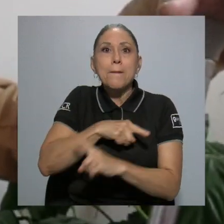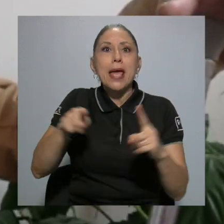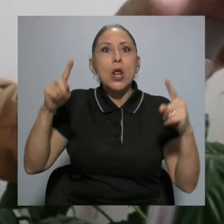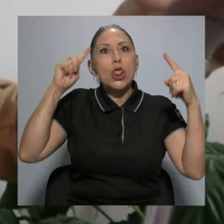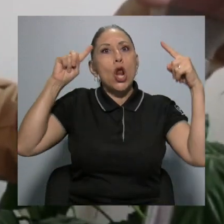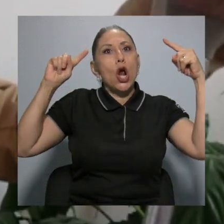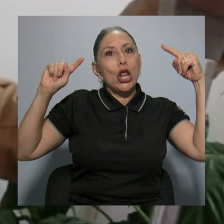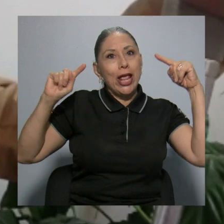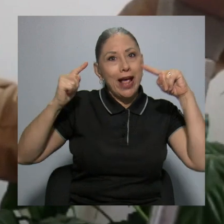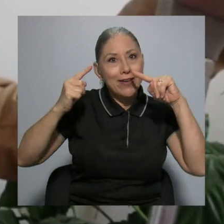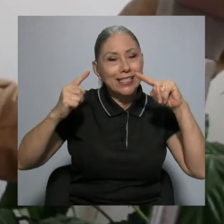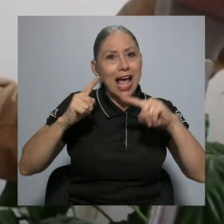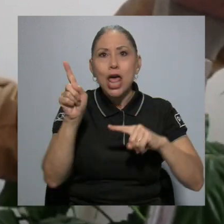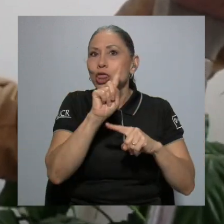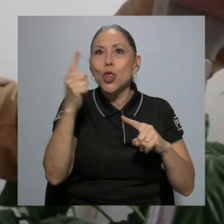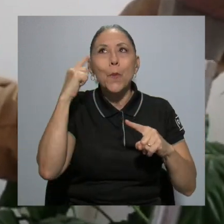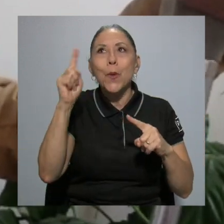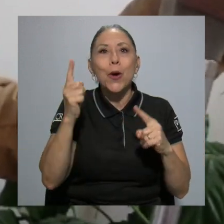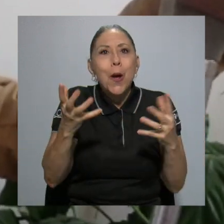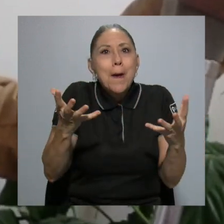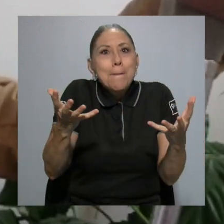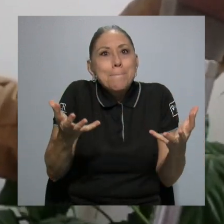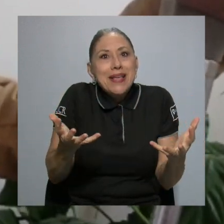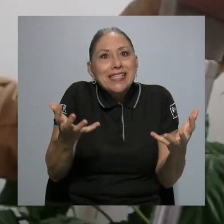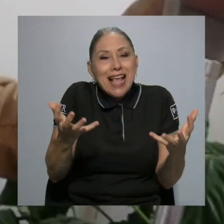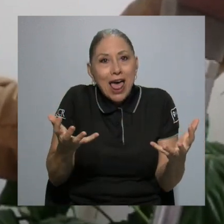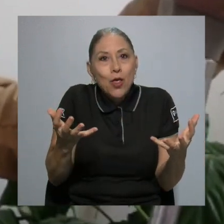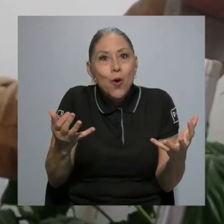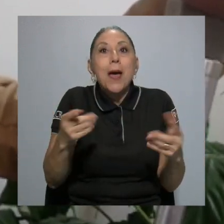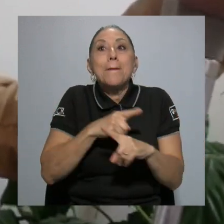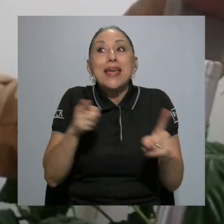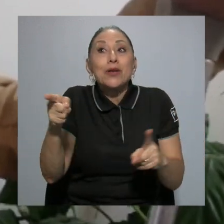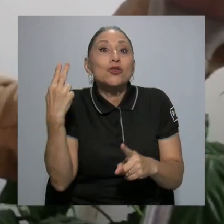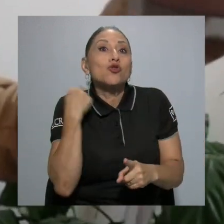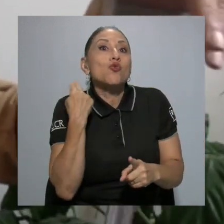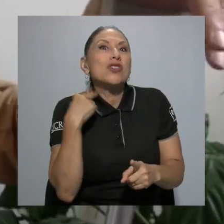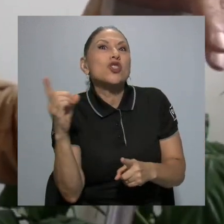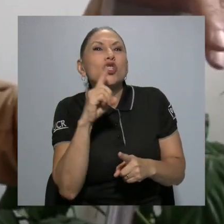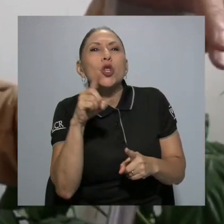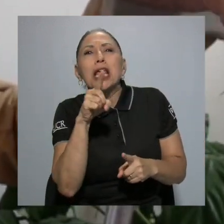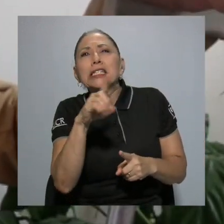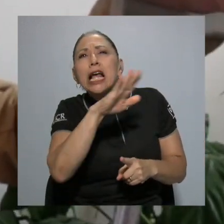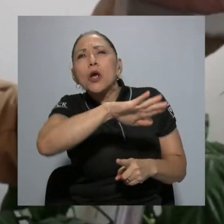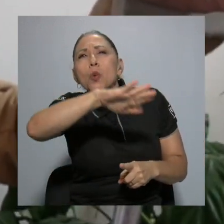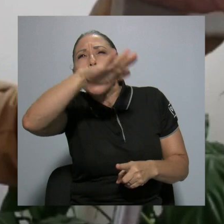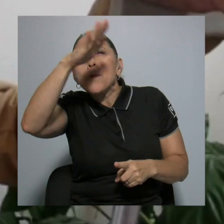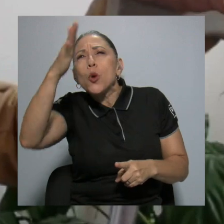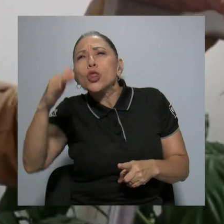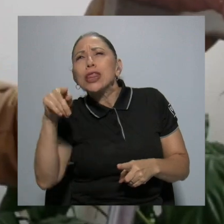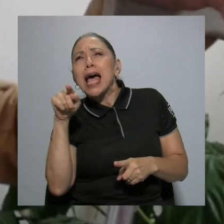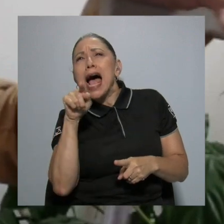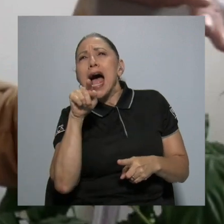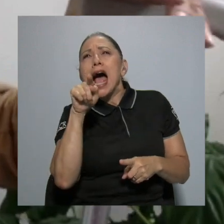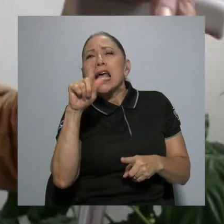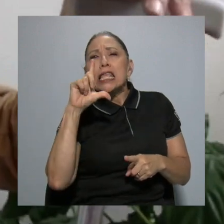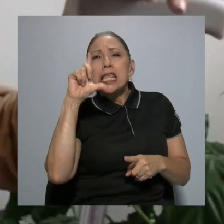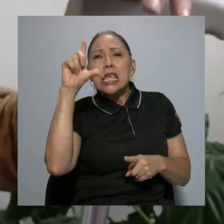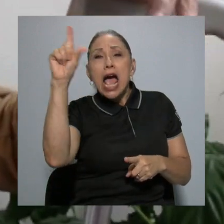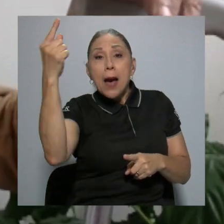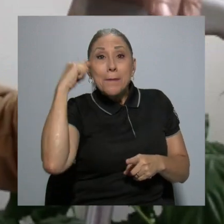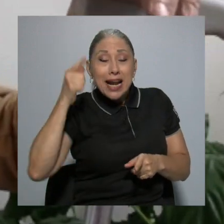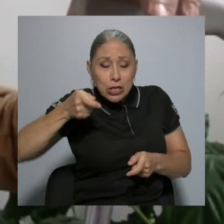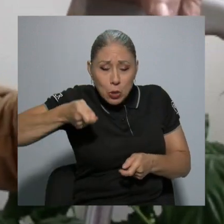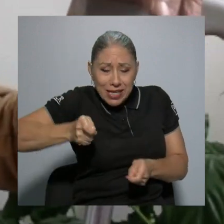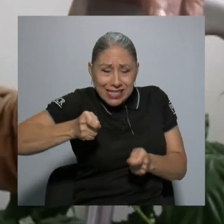cabeza. No por lo pesado, sino cómo está incrustado en una montaña. Y para darte una idea, para yo llegar a excavar